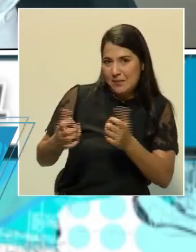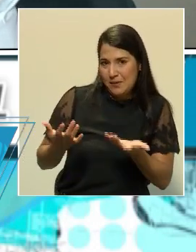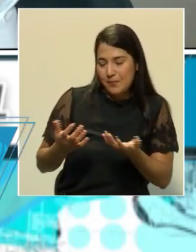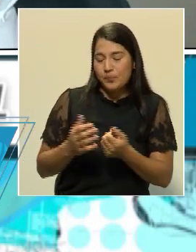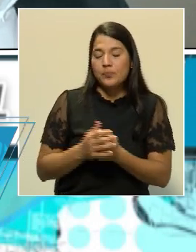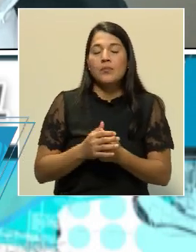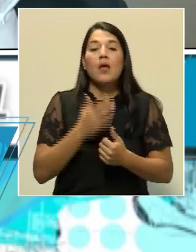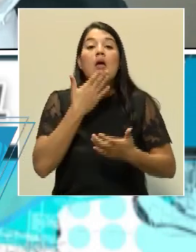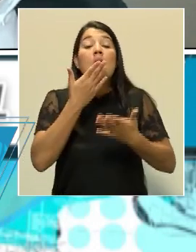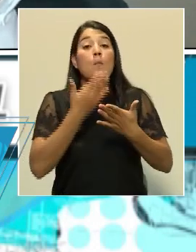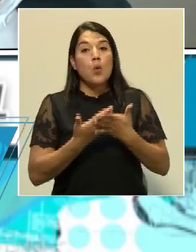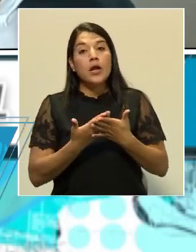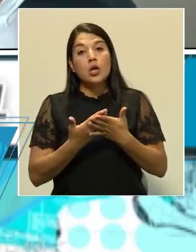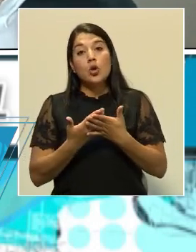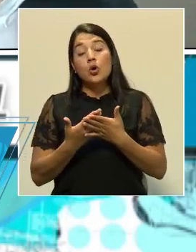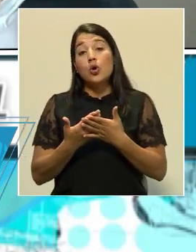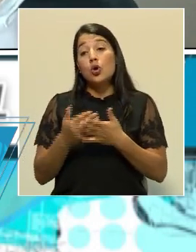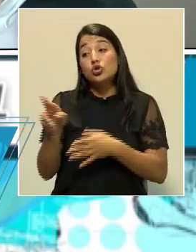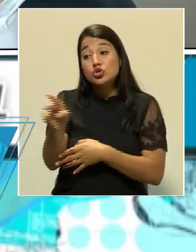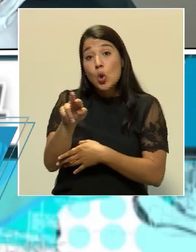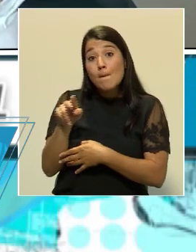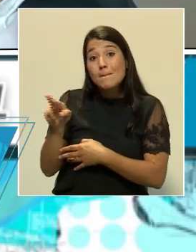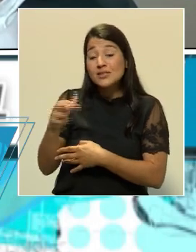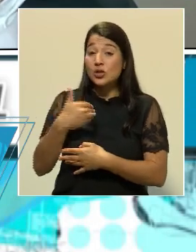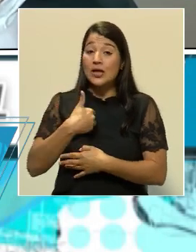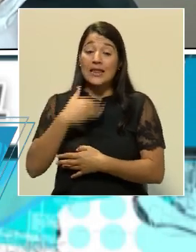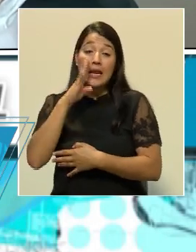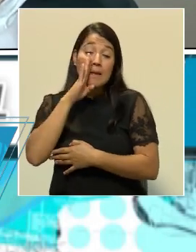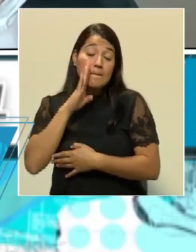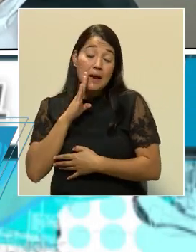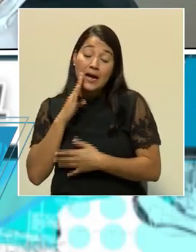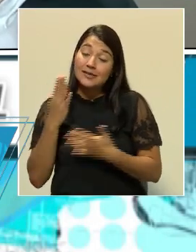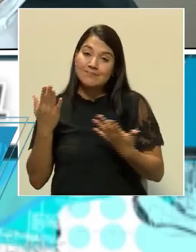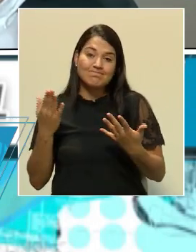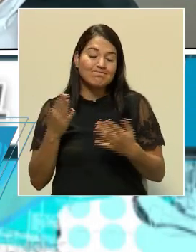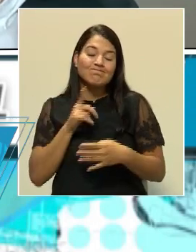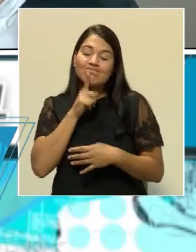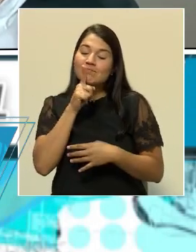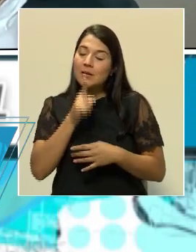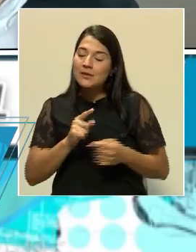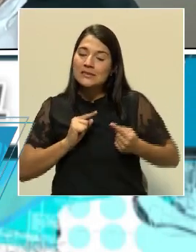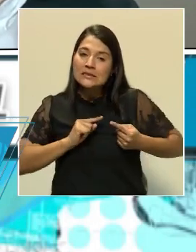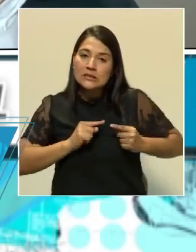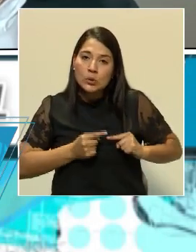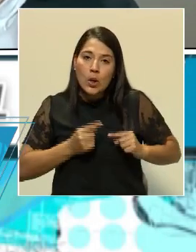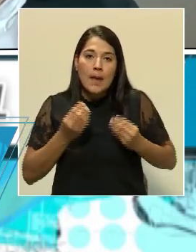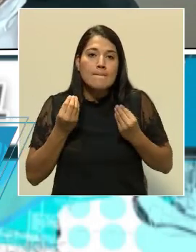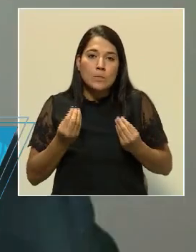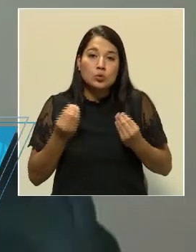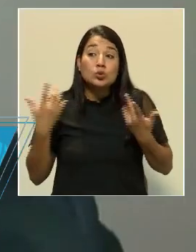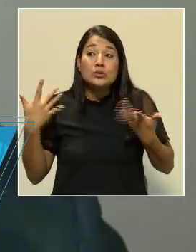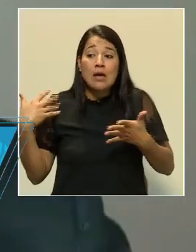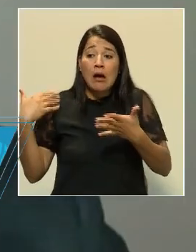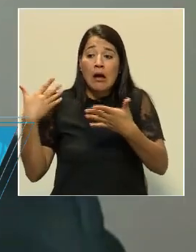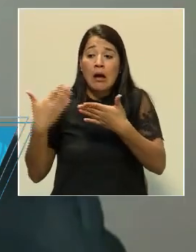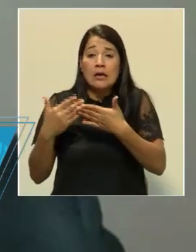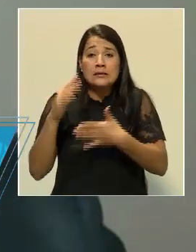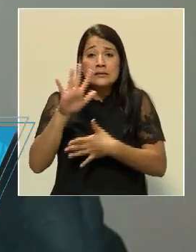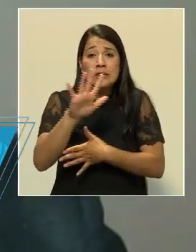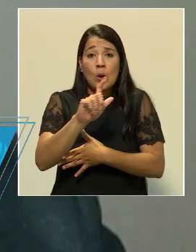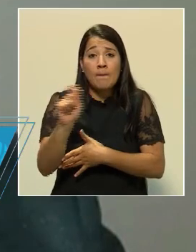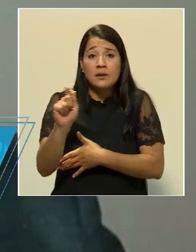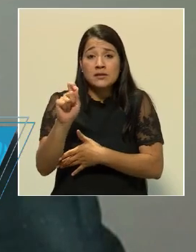bueno, los pobres compañeros de los bares, realmente a nosotros nos duele muchísimo, porque son 5 meses con ventas